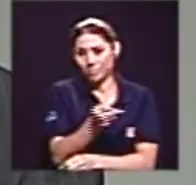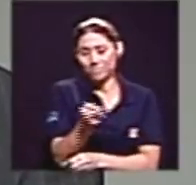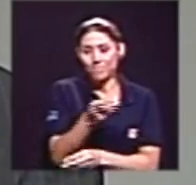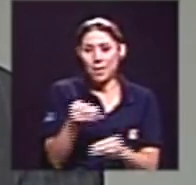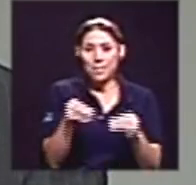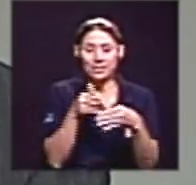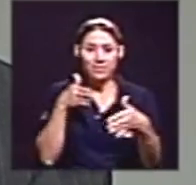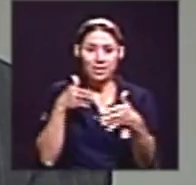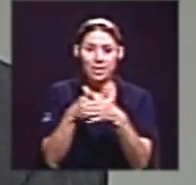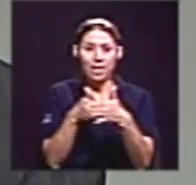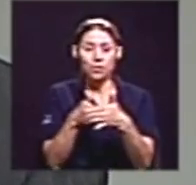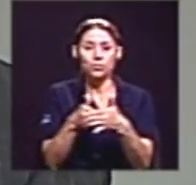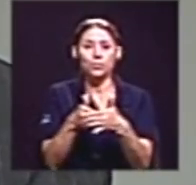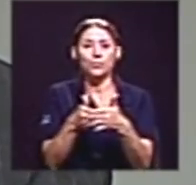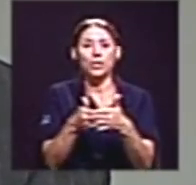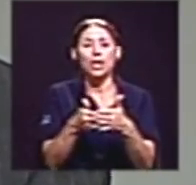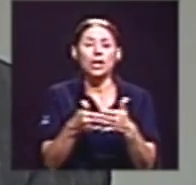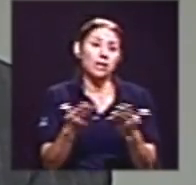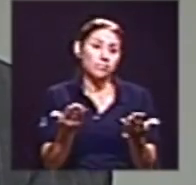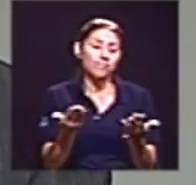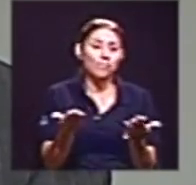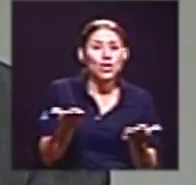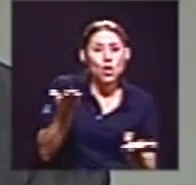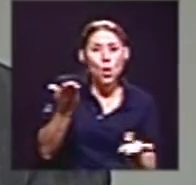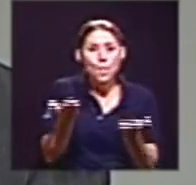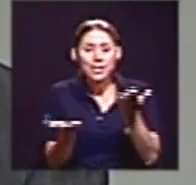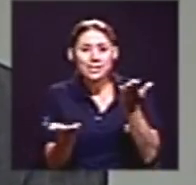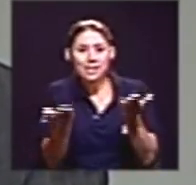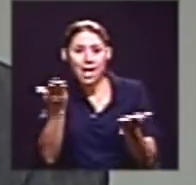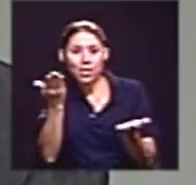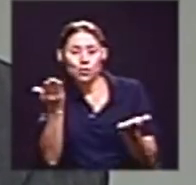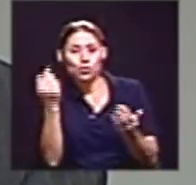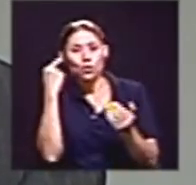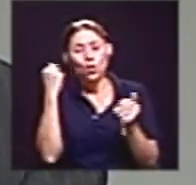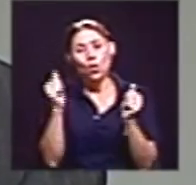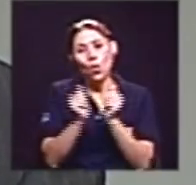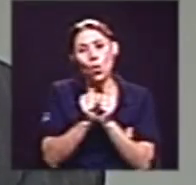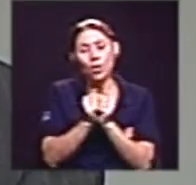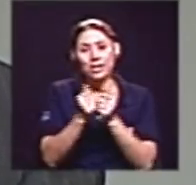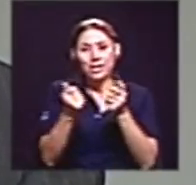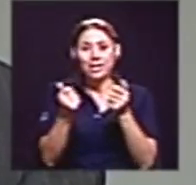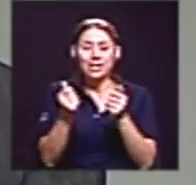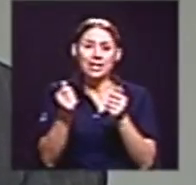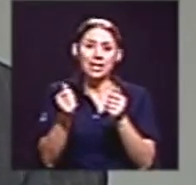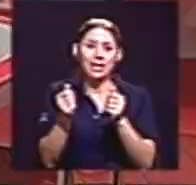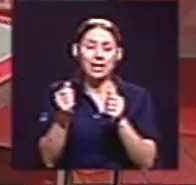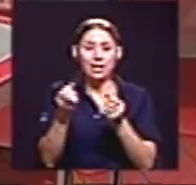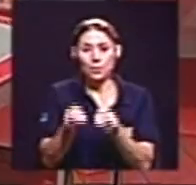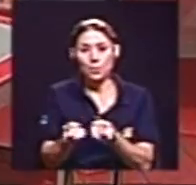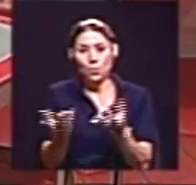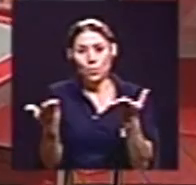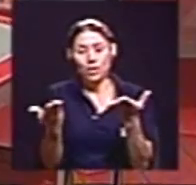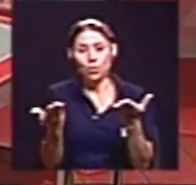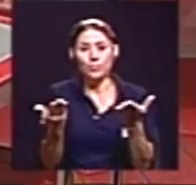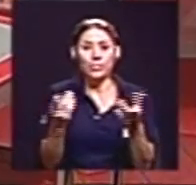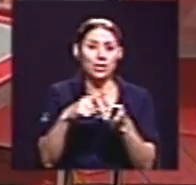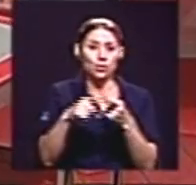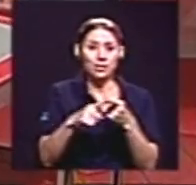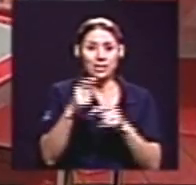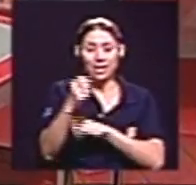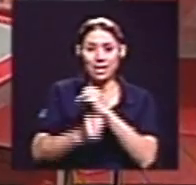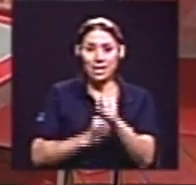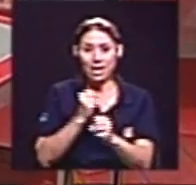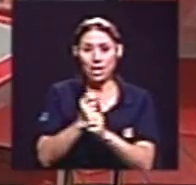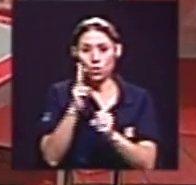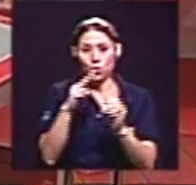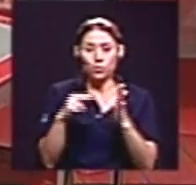términos de empleo, compensados curiosamente por la parte del sector público. De manera que en el año 2009 el país no perdió empleos.